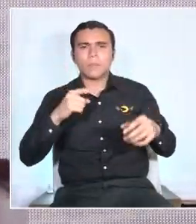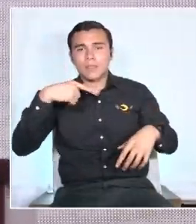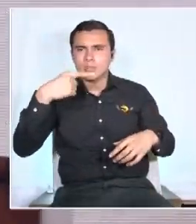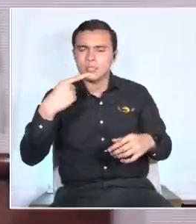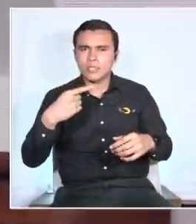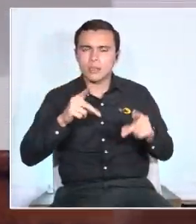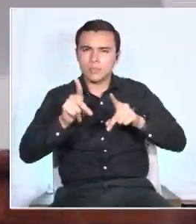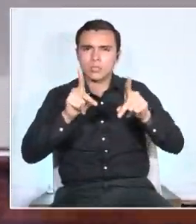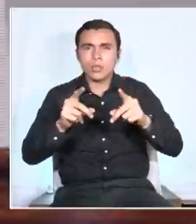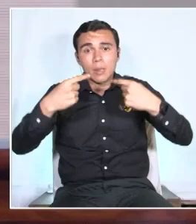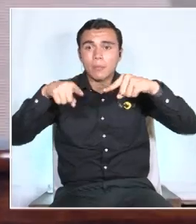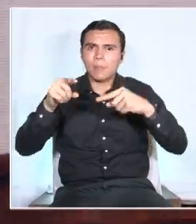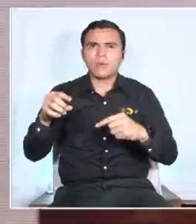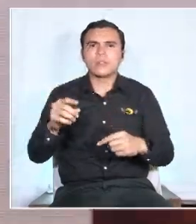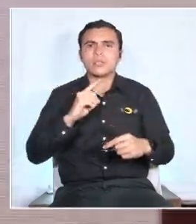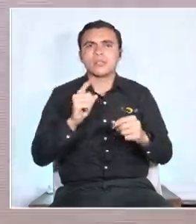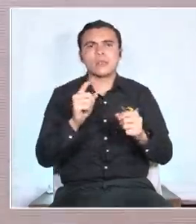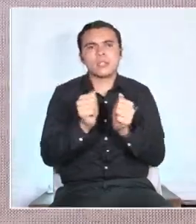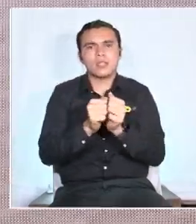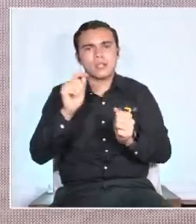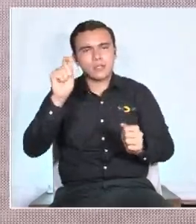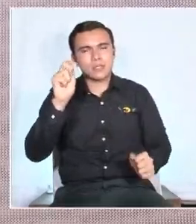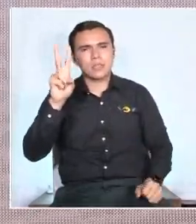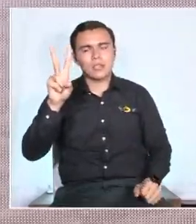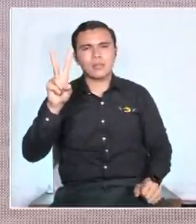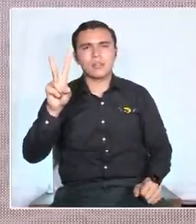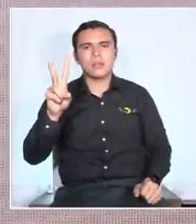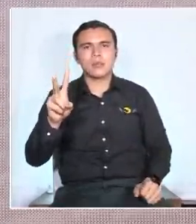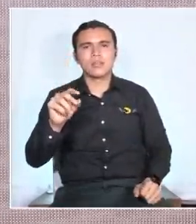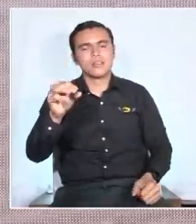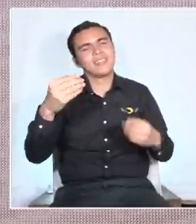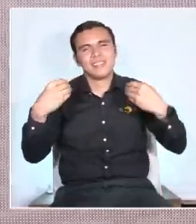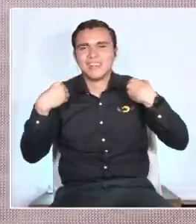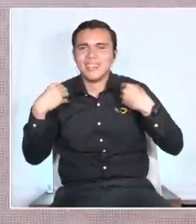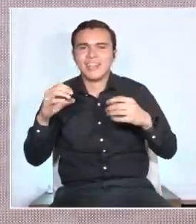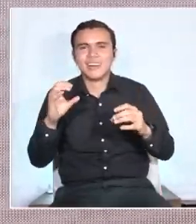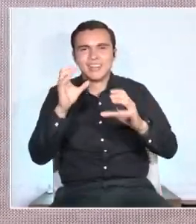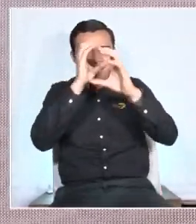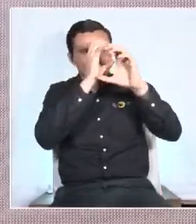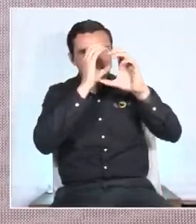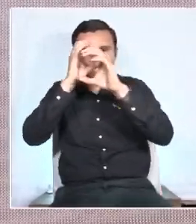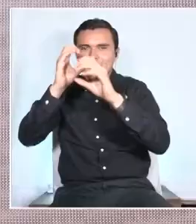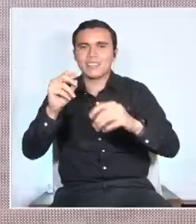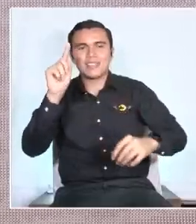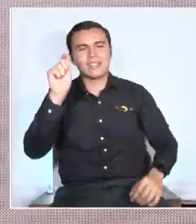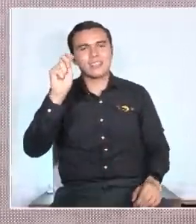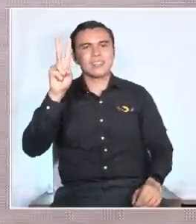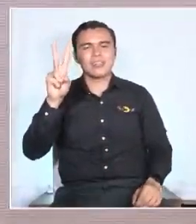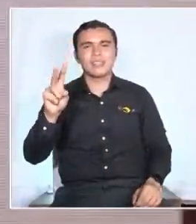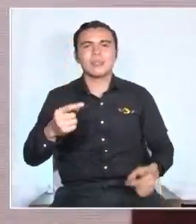congregación: vamos a estar en televisión. Y no tenía ni una cámara de televisión. Yo le decía: vamos a estar en